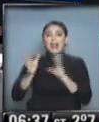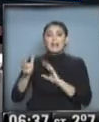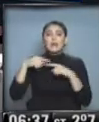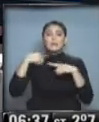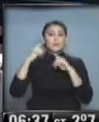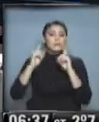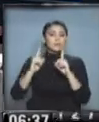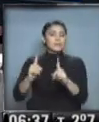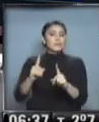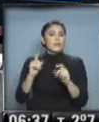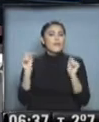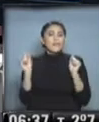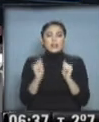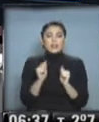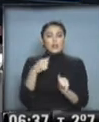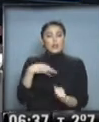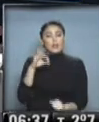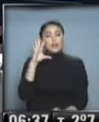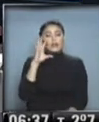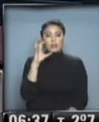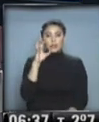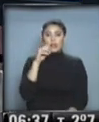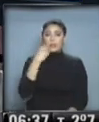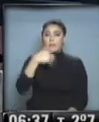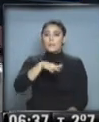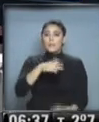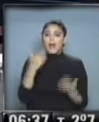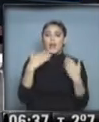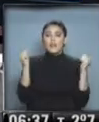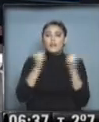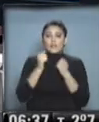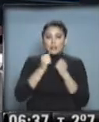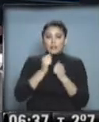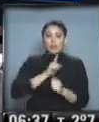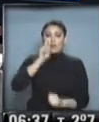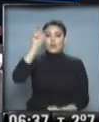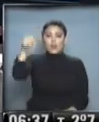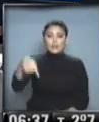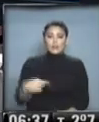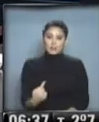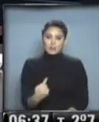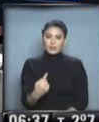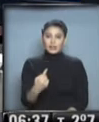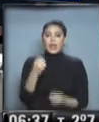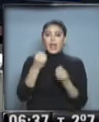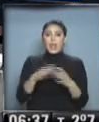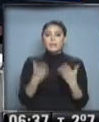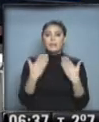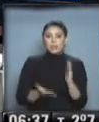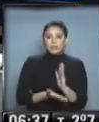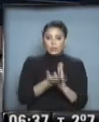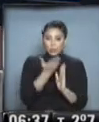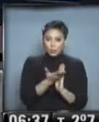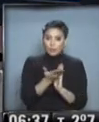seguirán con tiempo bastante frío, pero hay que tener en cuenta que se acerca un frente frío, el viento soplará del sector norte intenso y comenzarán a aumentar las